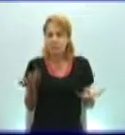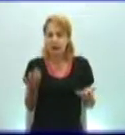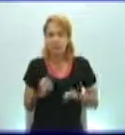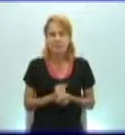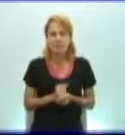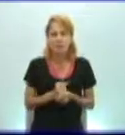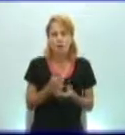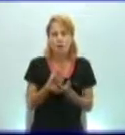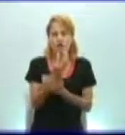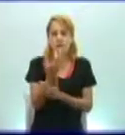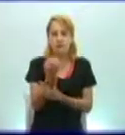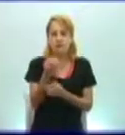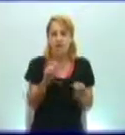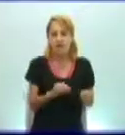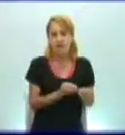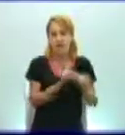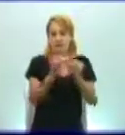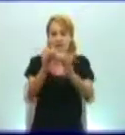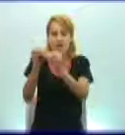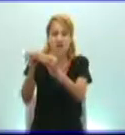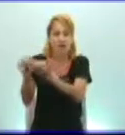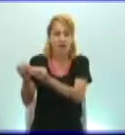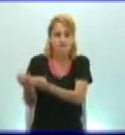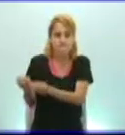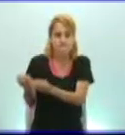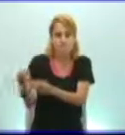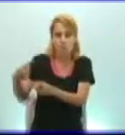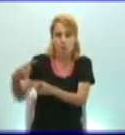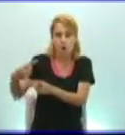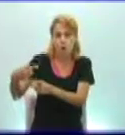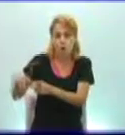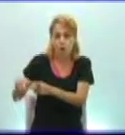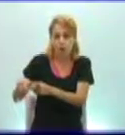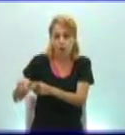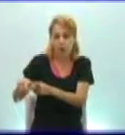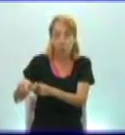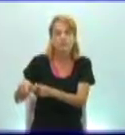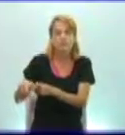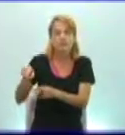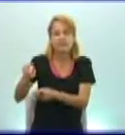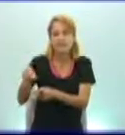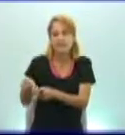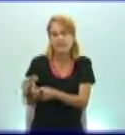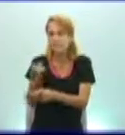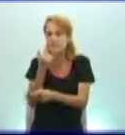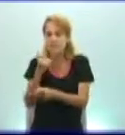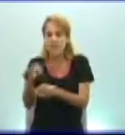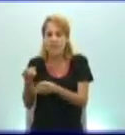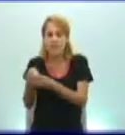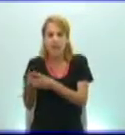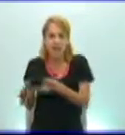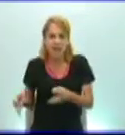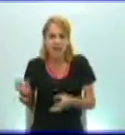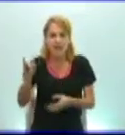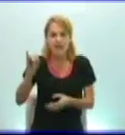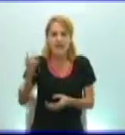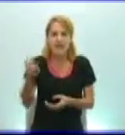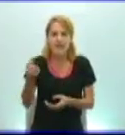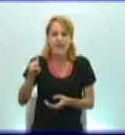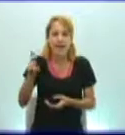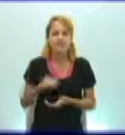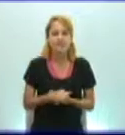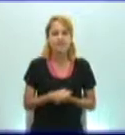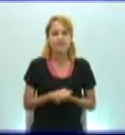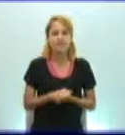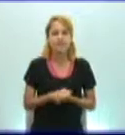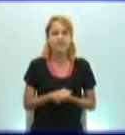trasplantarla se dañara la zona de los pelos absorbentes y su zona de crecimiento? Trasplantarla no es